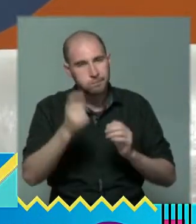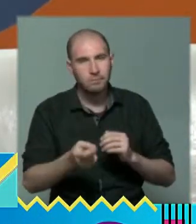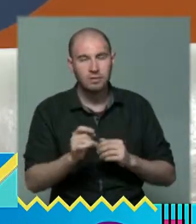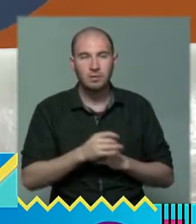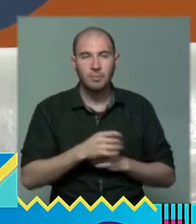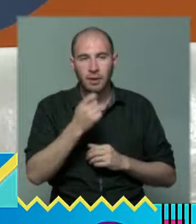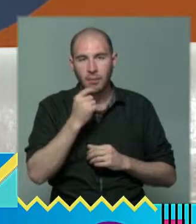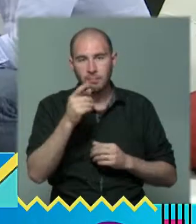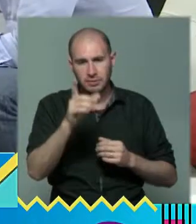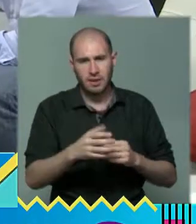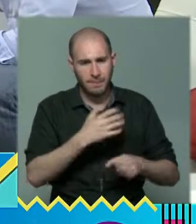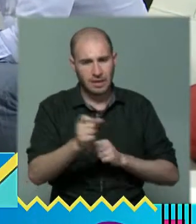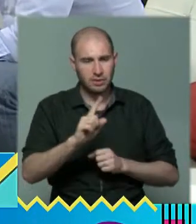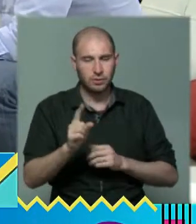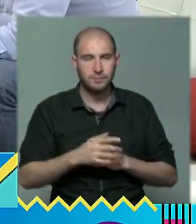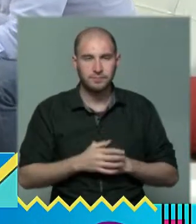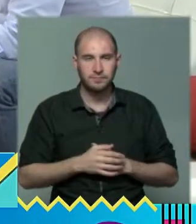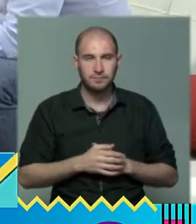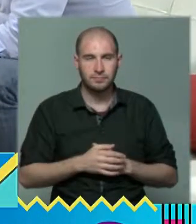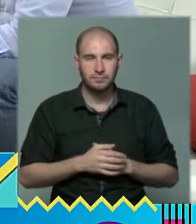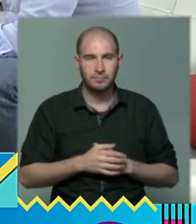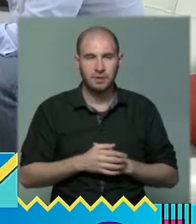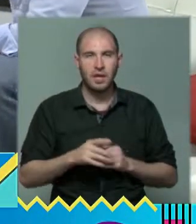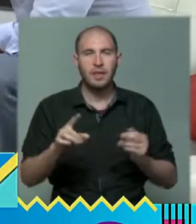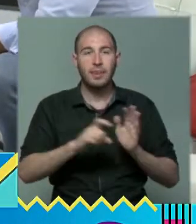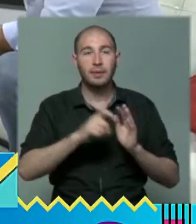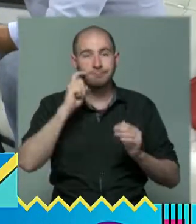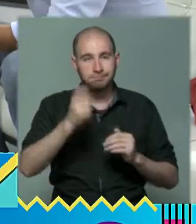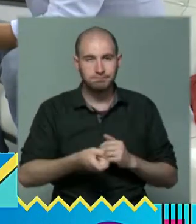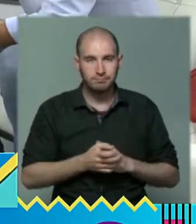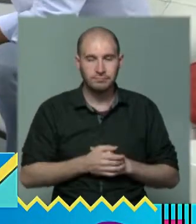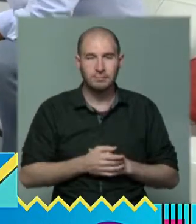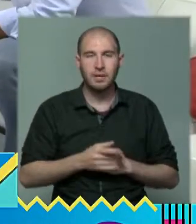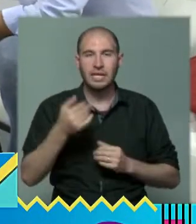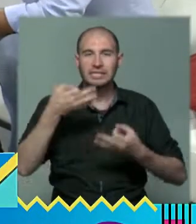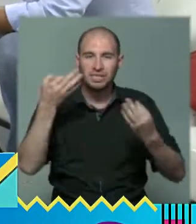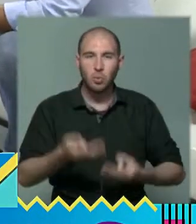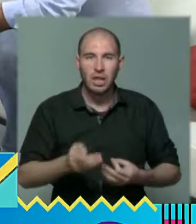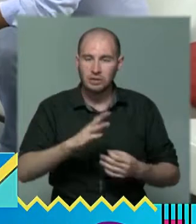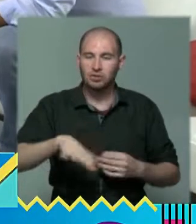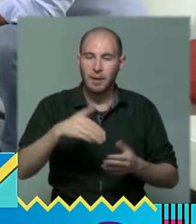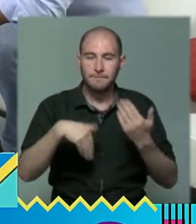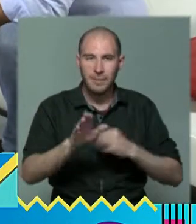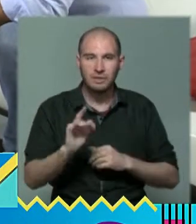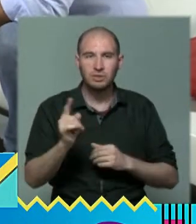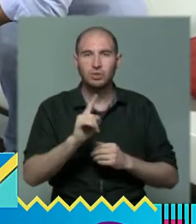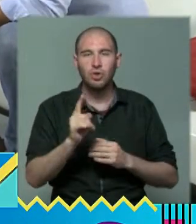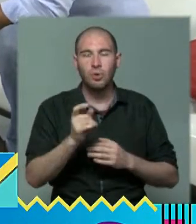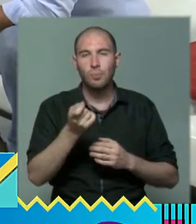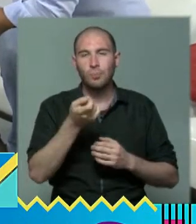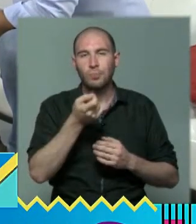sexual y mata a una persona. Está claro que estos efectos en el delito, en dar mayor seguridad a la sociedad o lo que sea, no va a